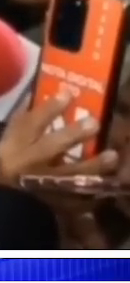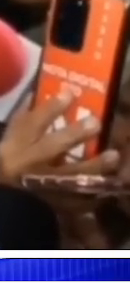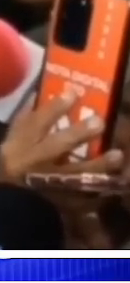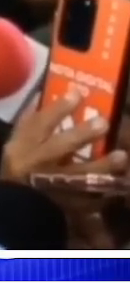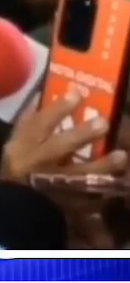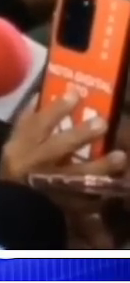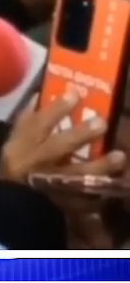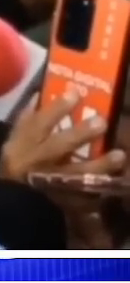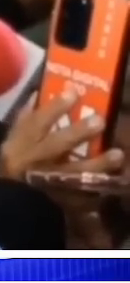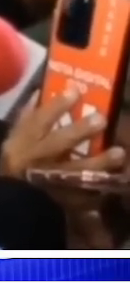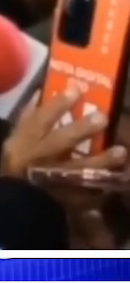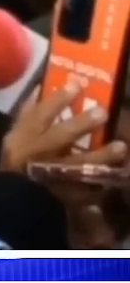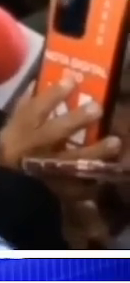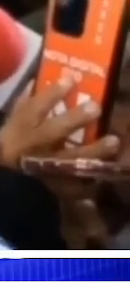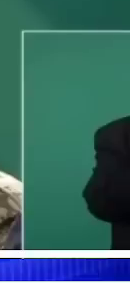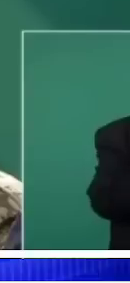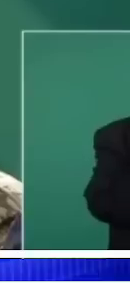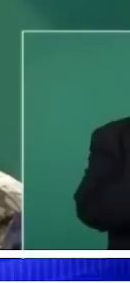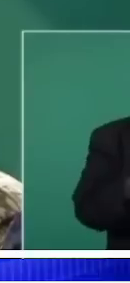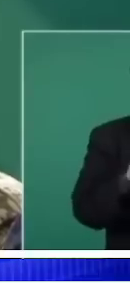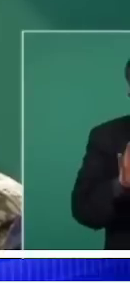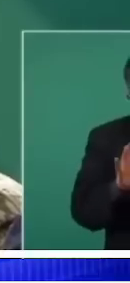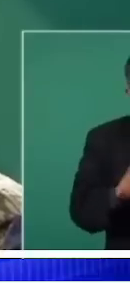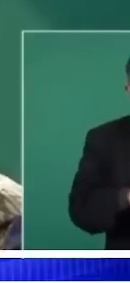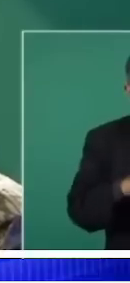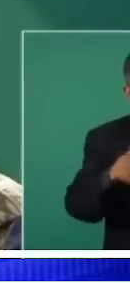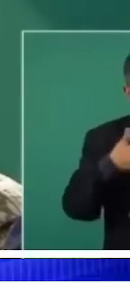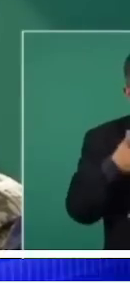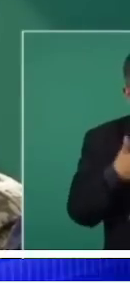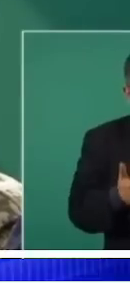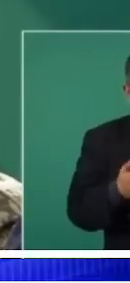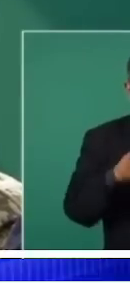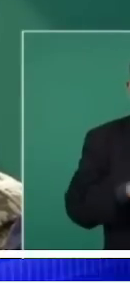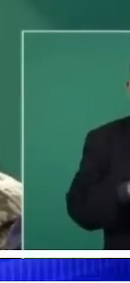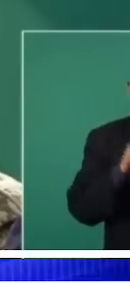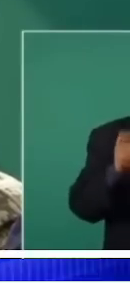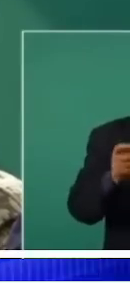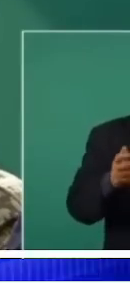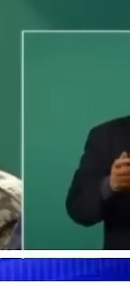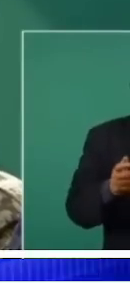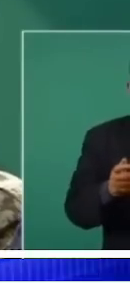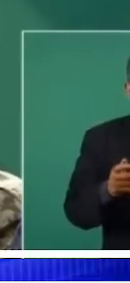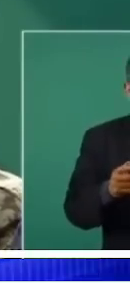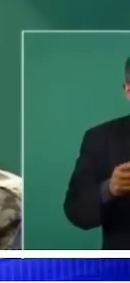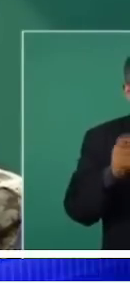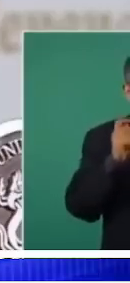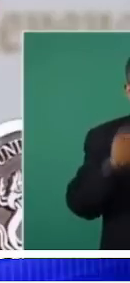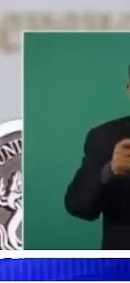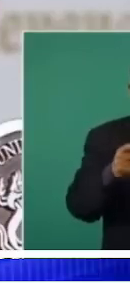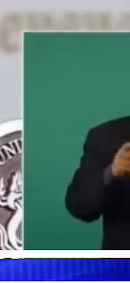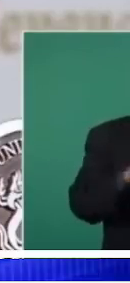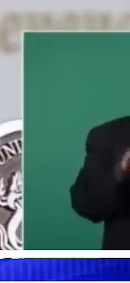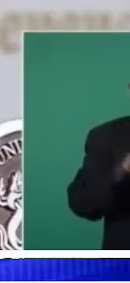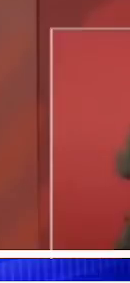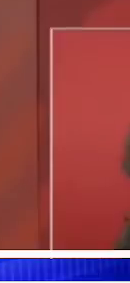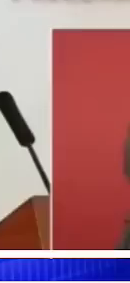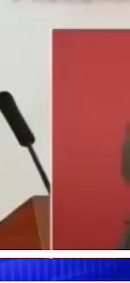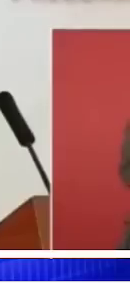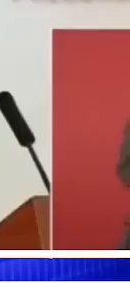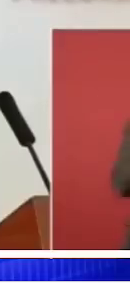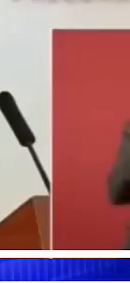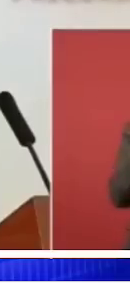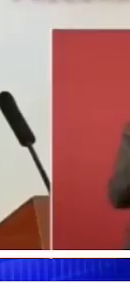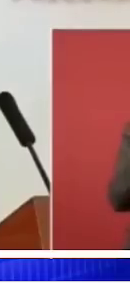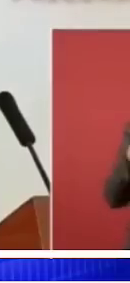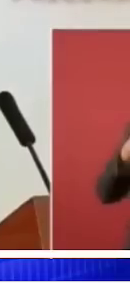sabes qué jueza Estás mal no puede suspender el traspaso de la guardia nacional a la Sedena sobre todo porque estamos